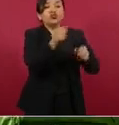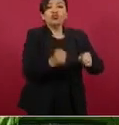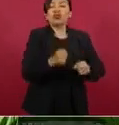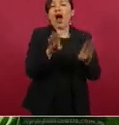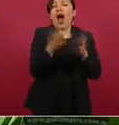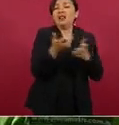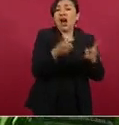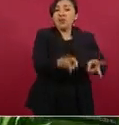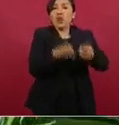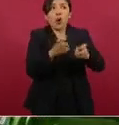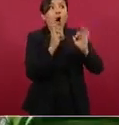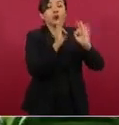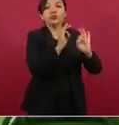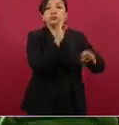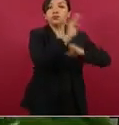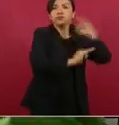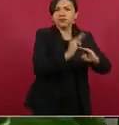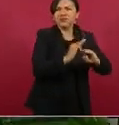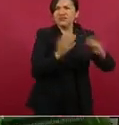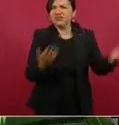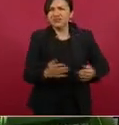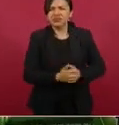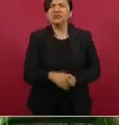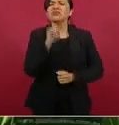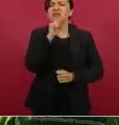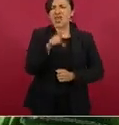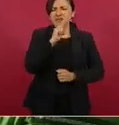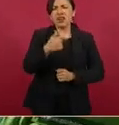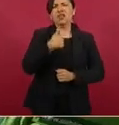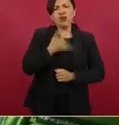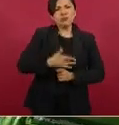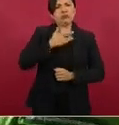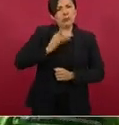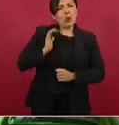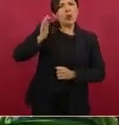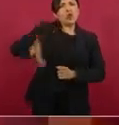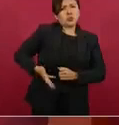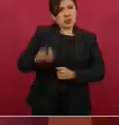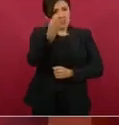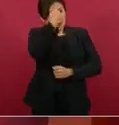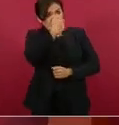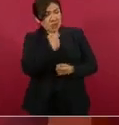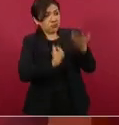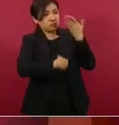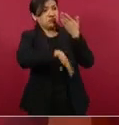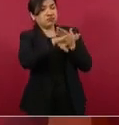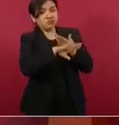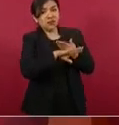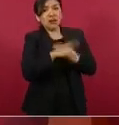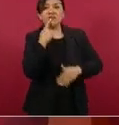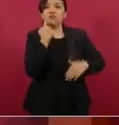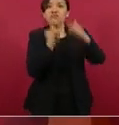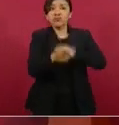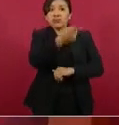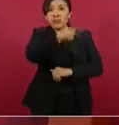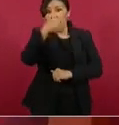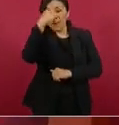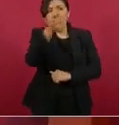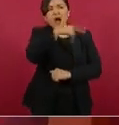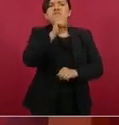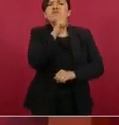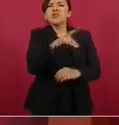fuerte? También estoy orgulloso de ser acusado por quienes engañaron al pueblo de